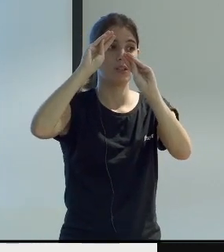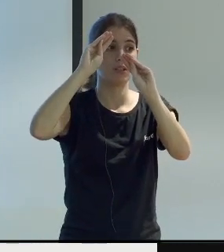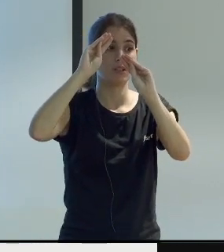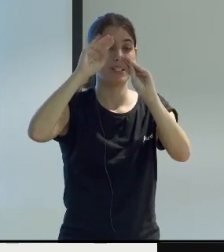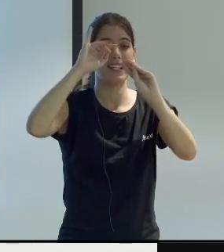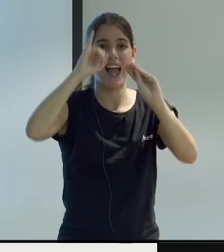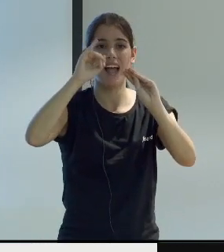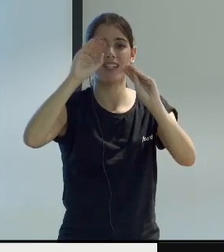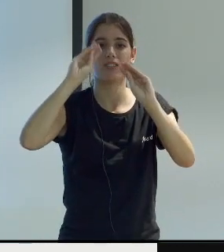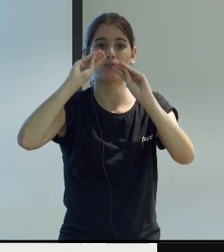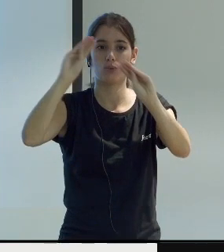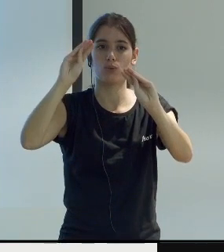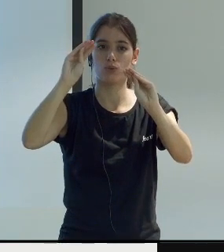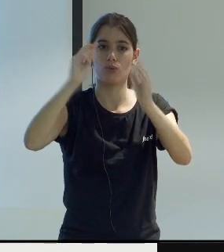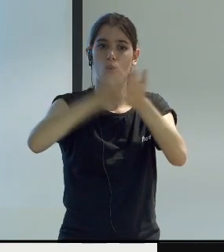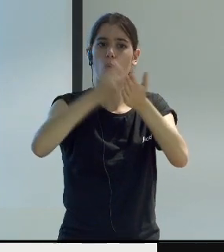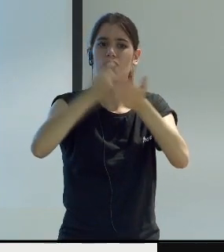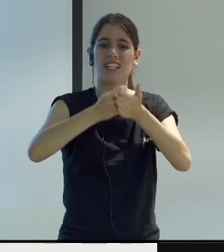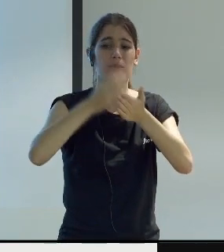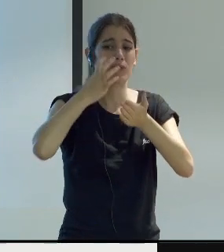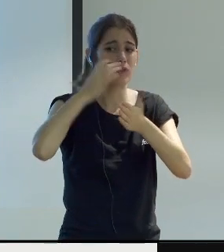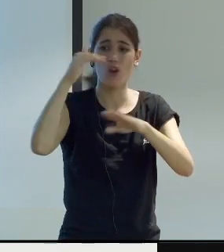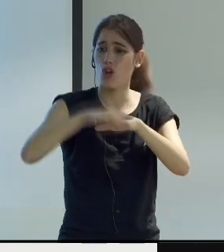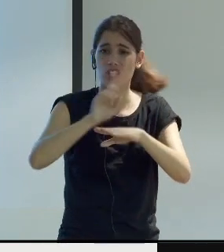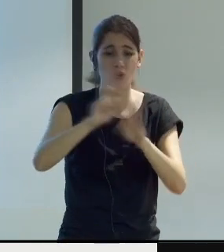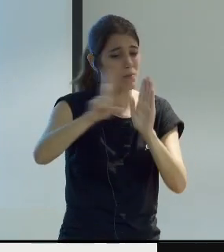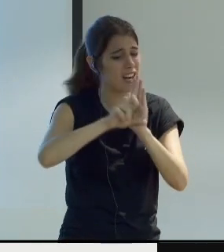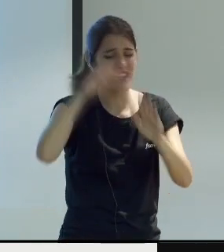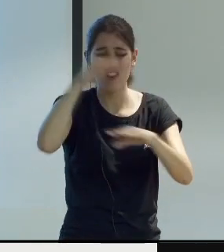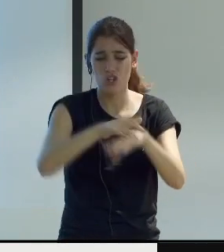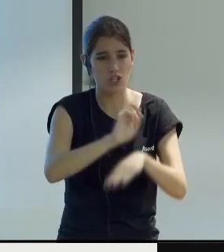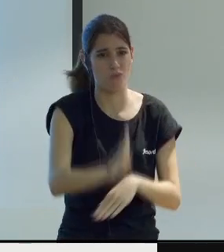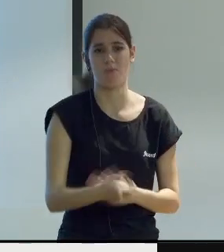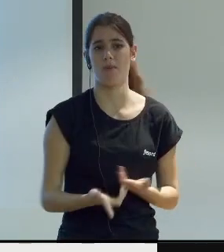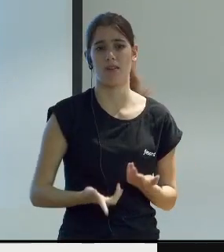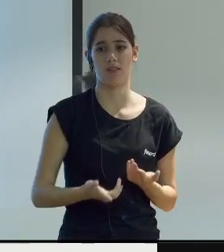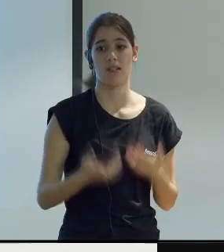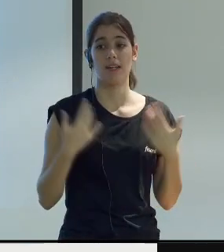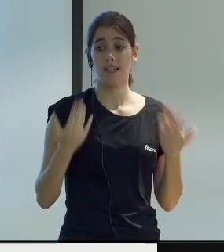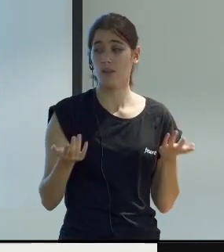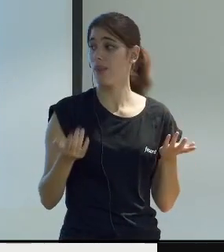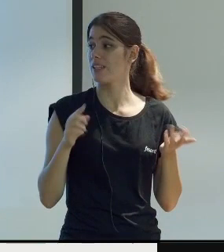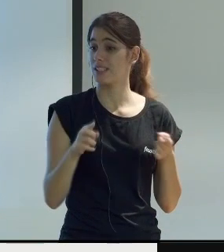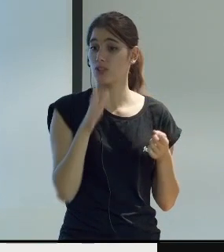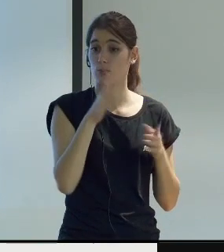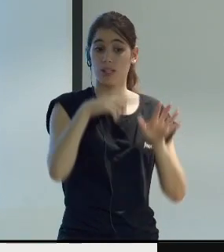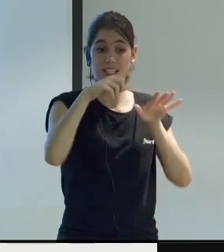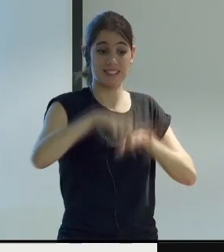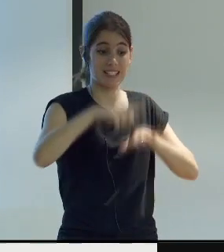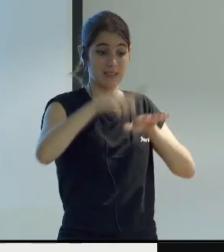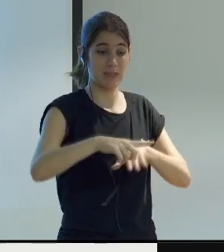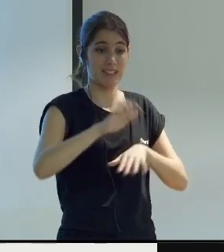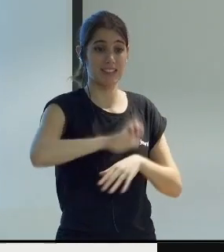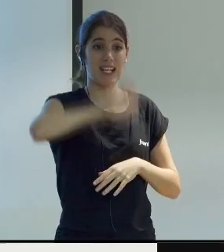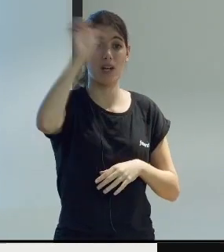y tienen sus cuotas, pero no cumplen. ¿Y por qué es así? Porque este semestre europeo hay un